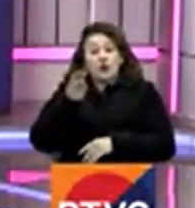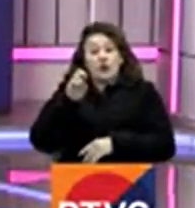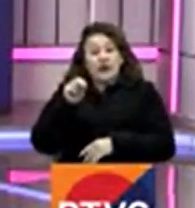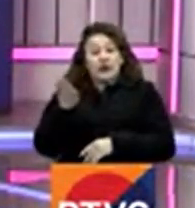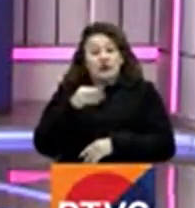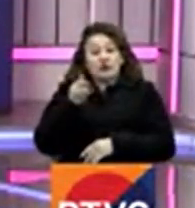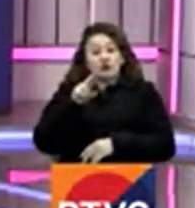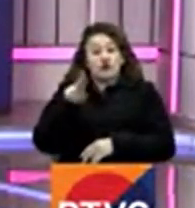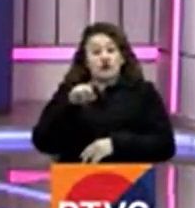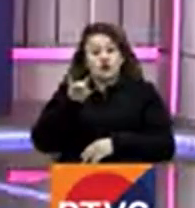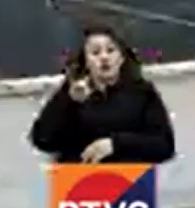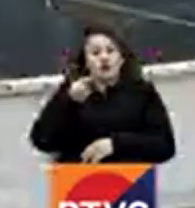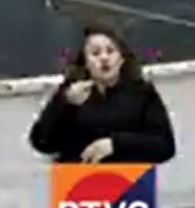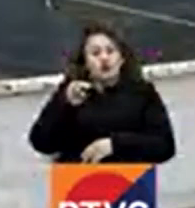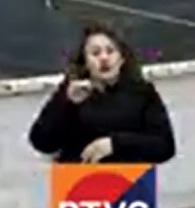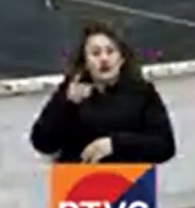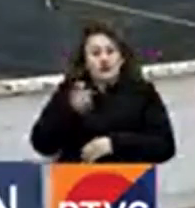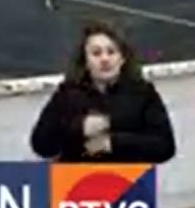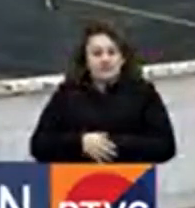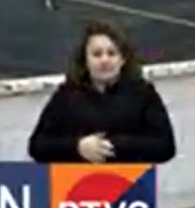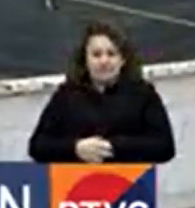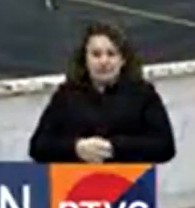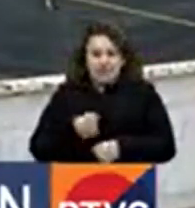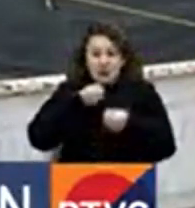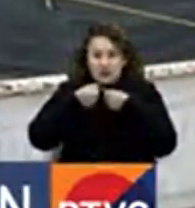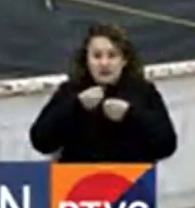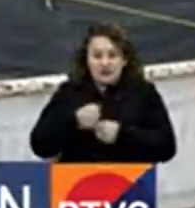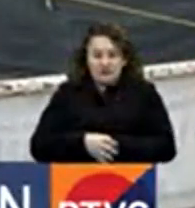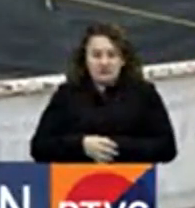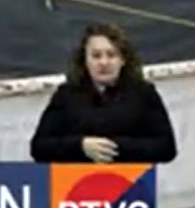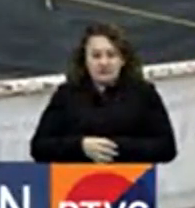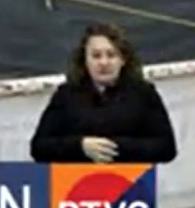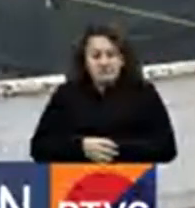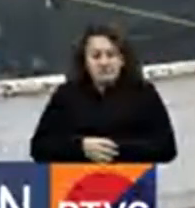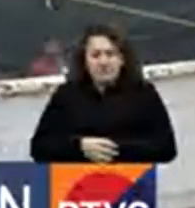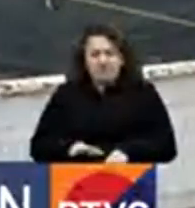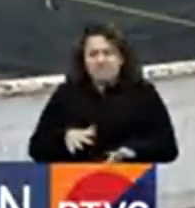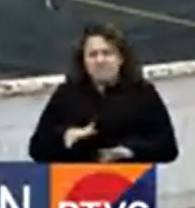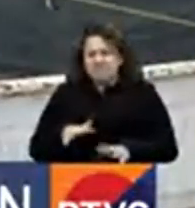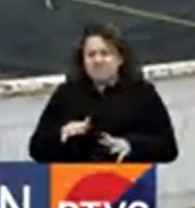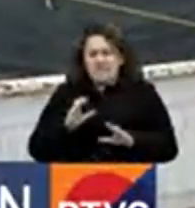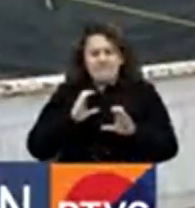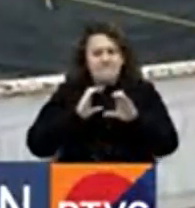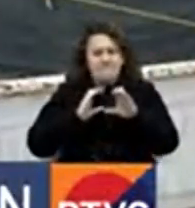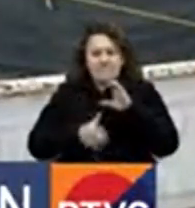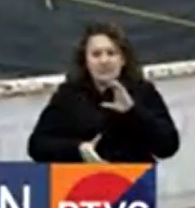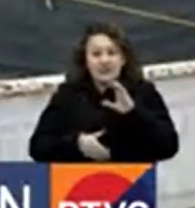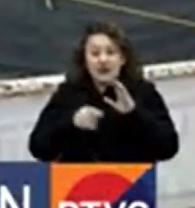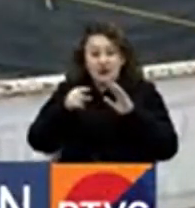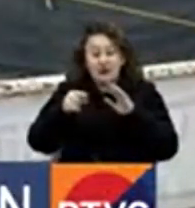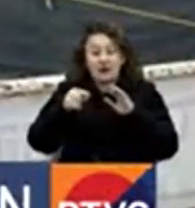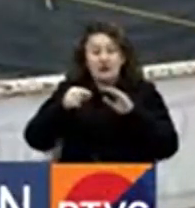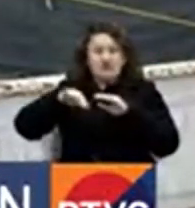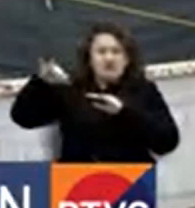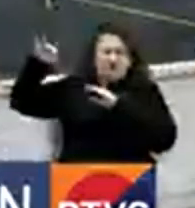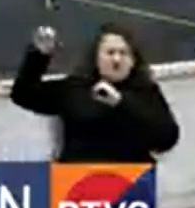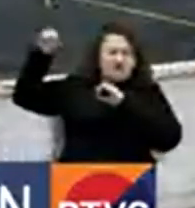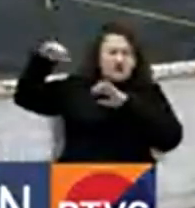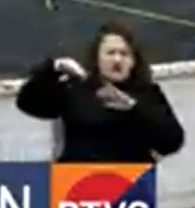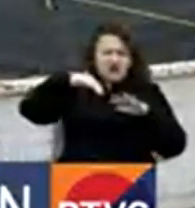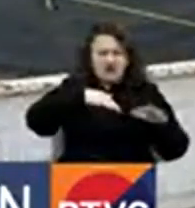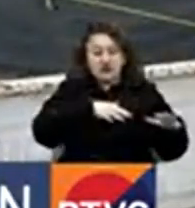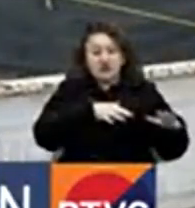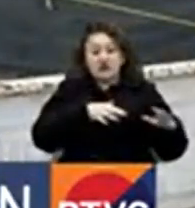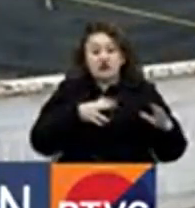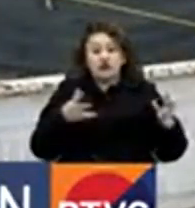Radio Nacional. Totalmente incomunicado se encuentra el sur del país luego del derrumbe de gran magnitud que se ha